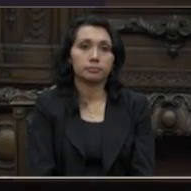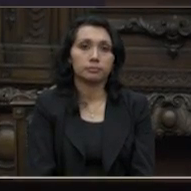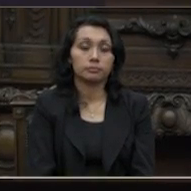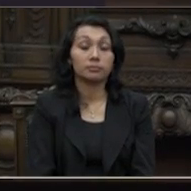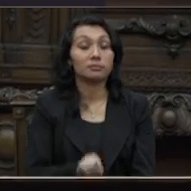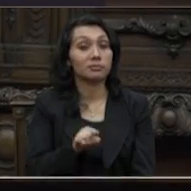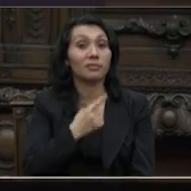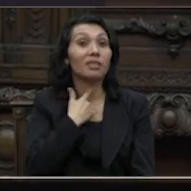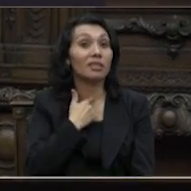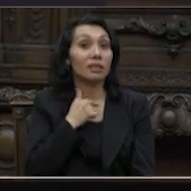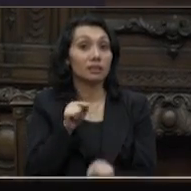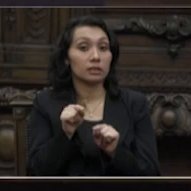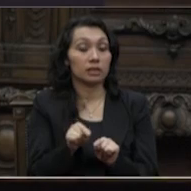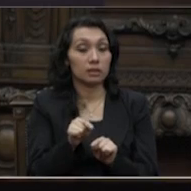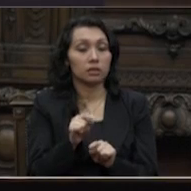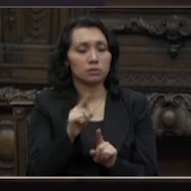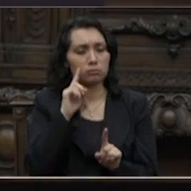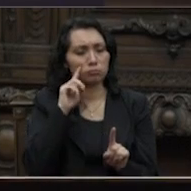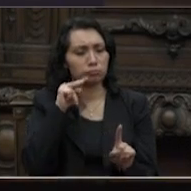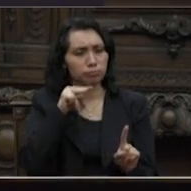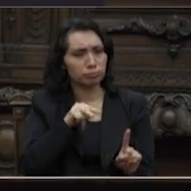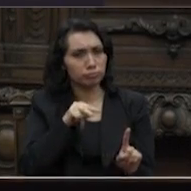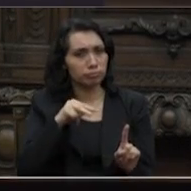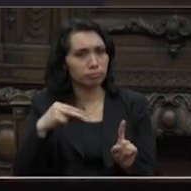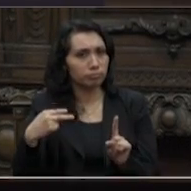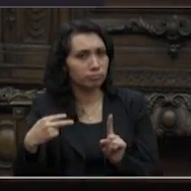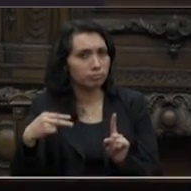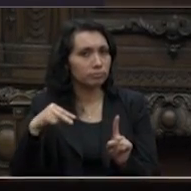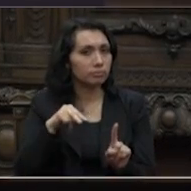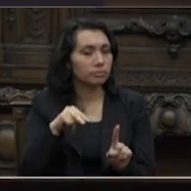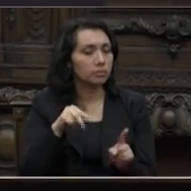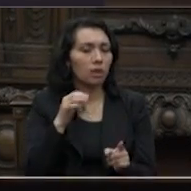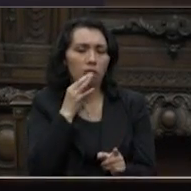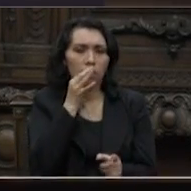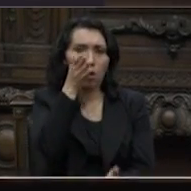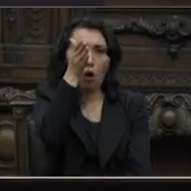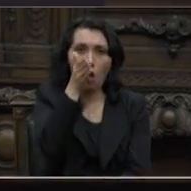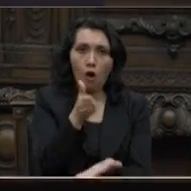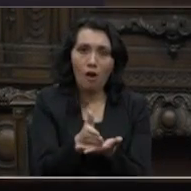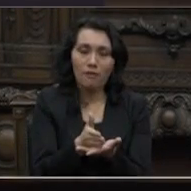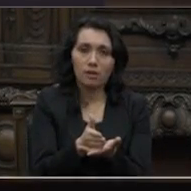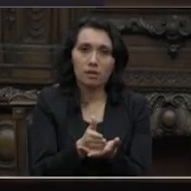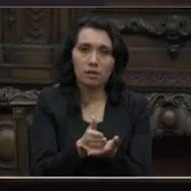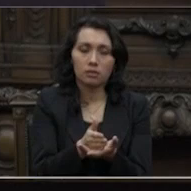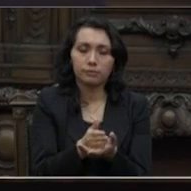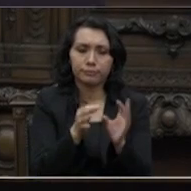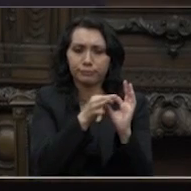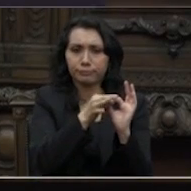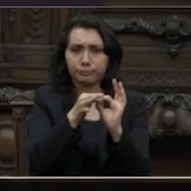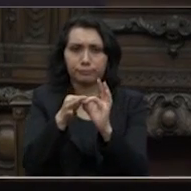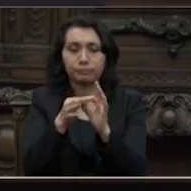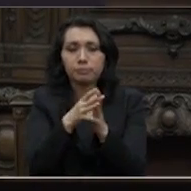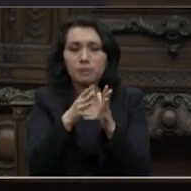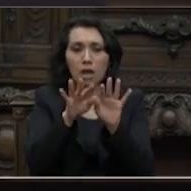Lo interesante de esto, de esta mirada, es que va a obligar a una interpretación